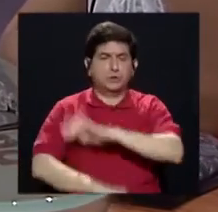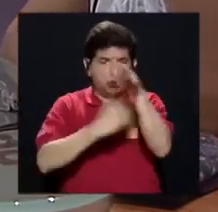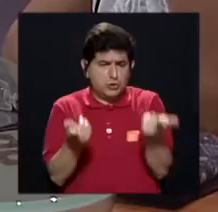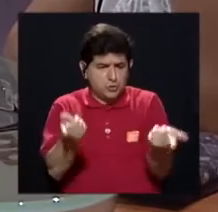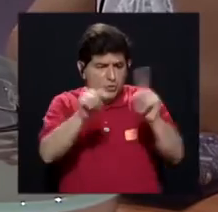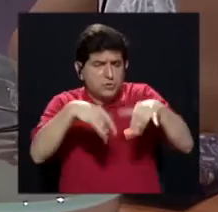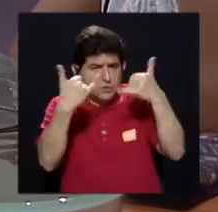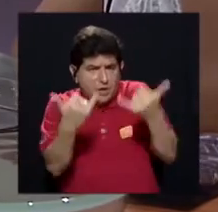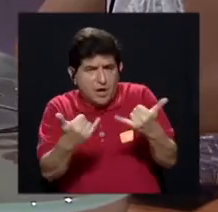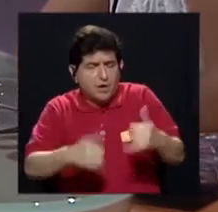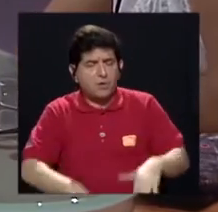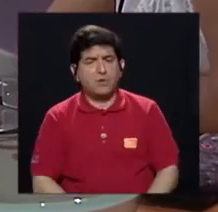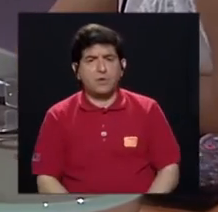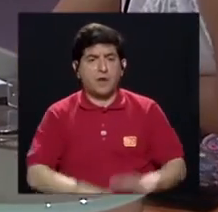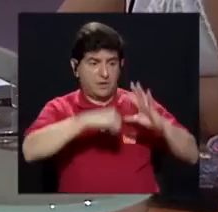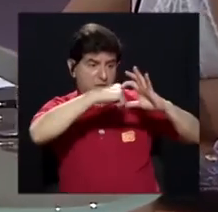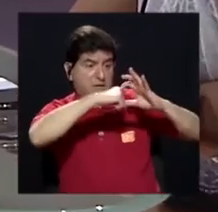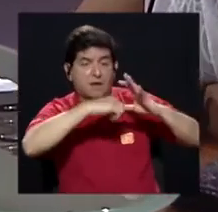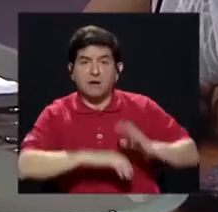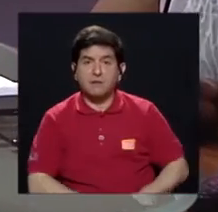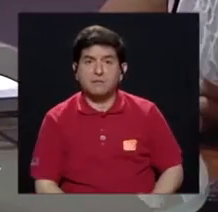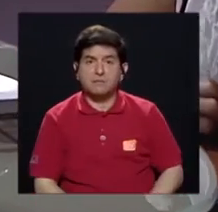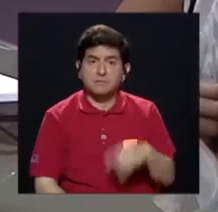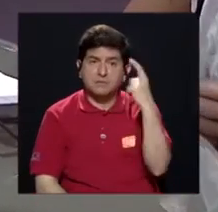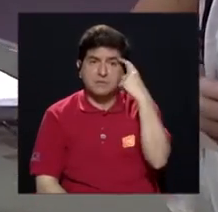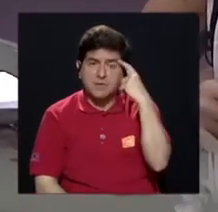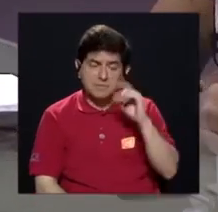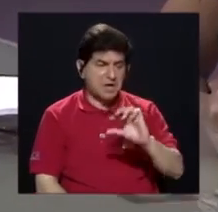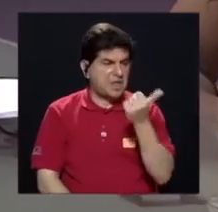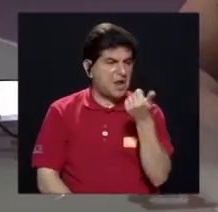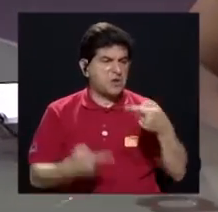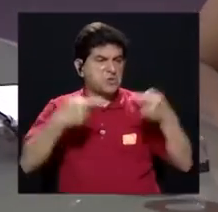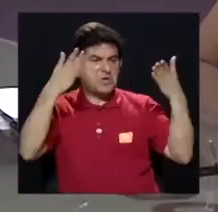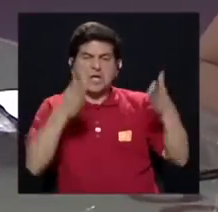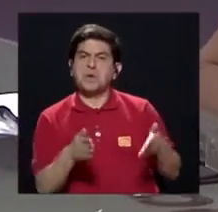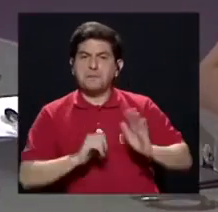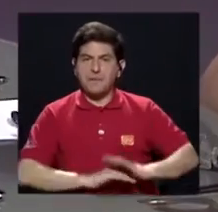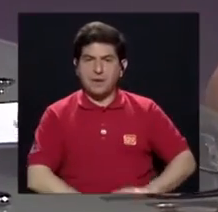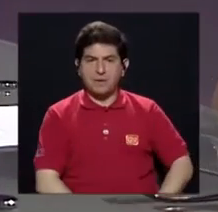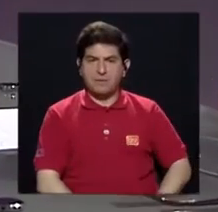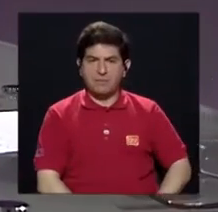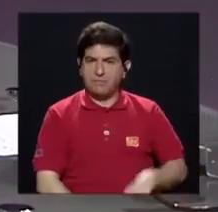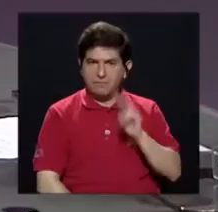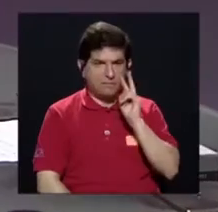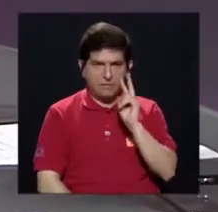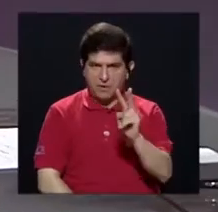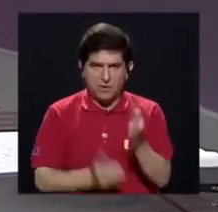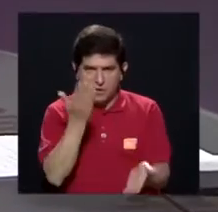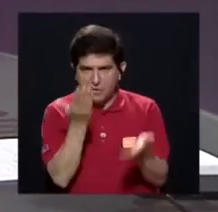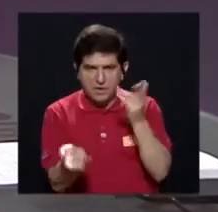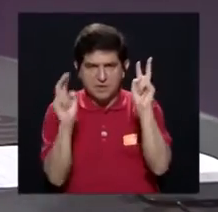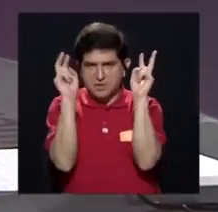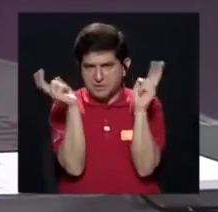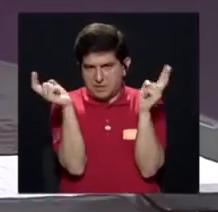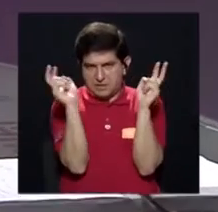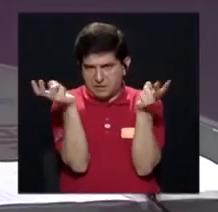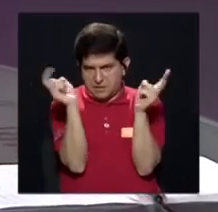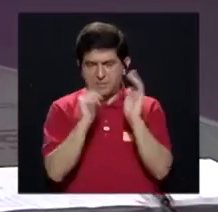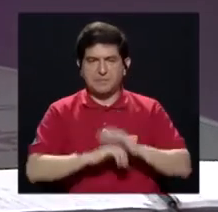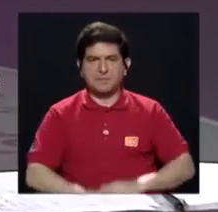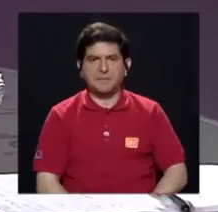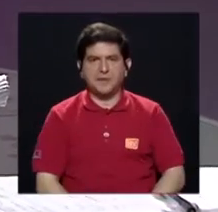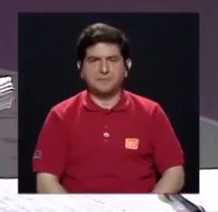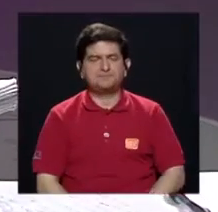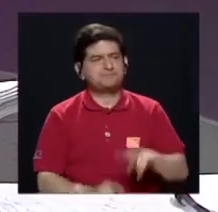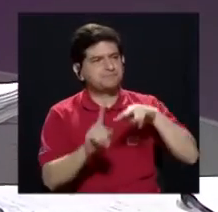pasa hoy en día en nuestro planeta, ¿no? Entonces, se considera el otro como enemigo, en vez de ver un poco el tema del